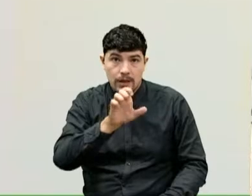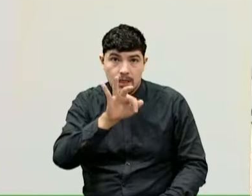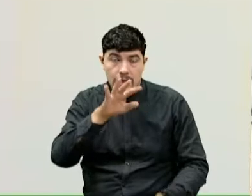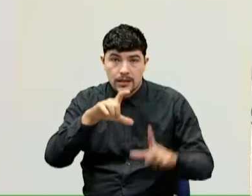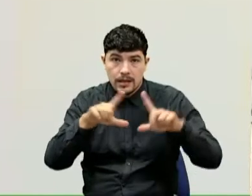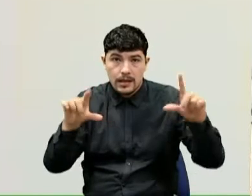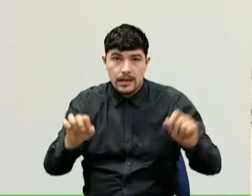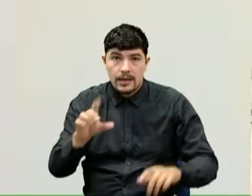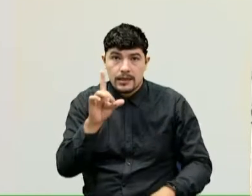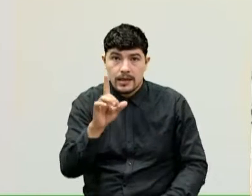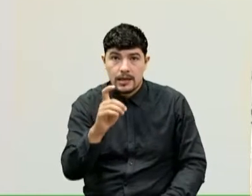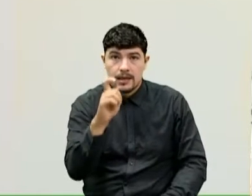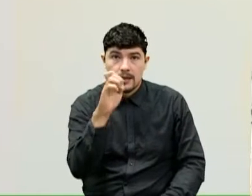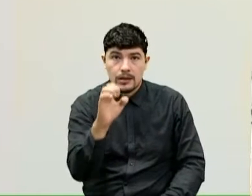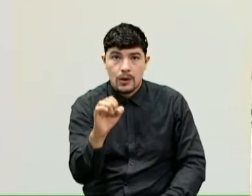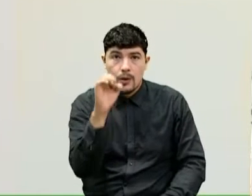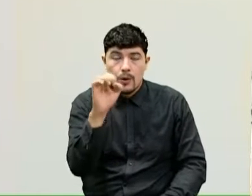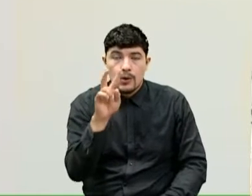placas